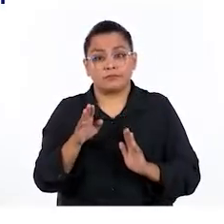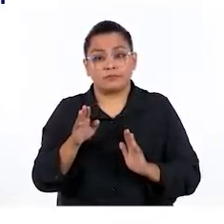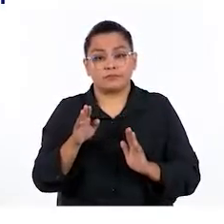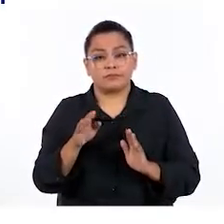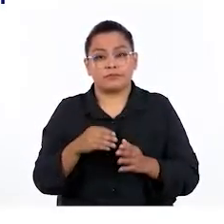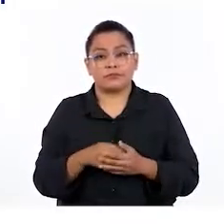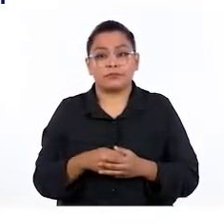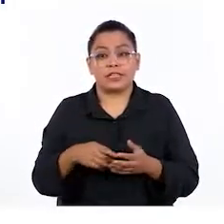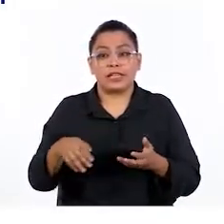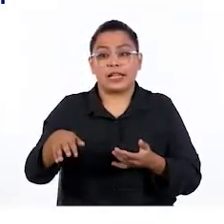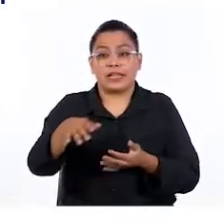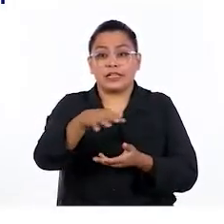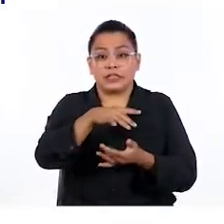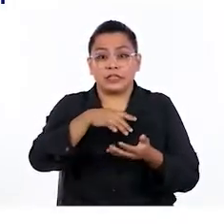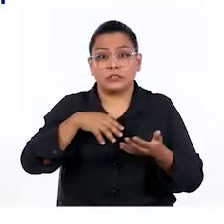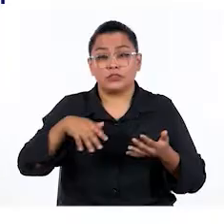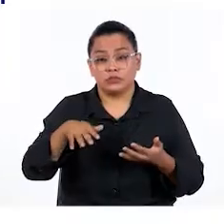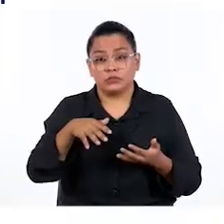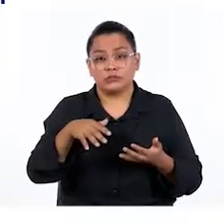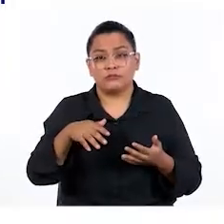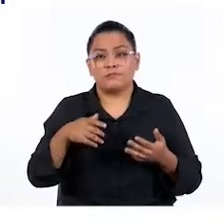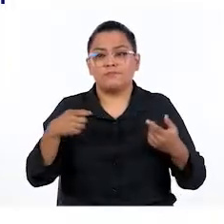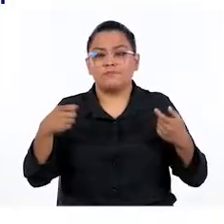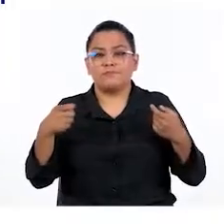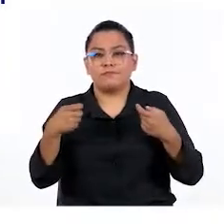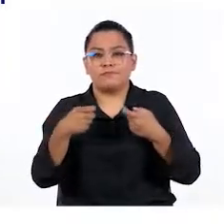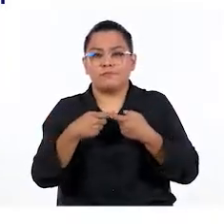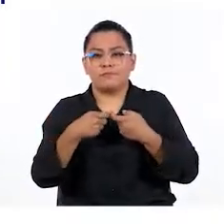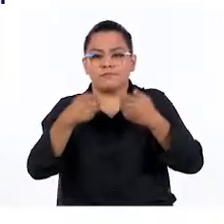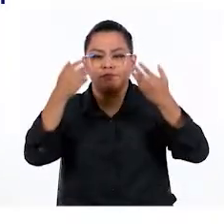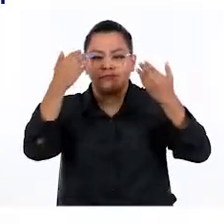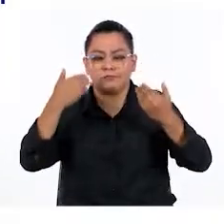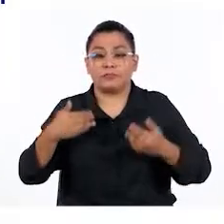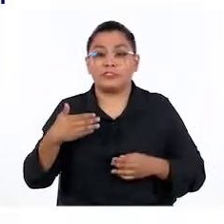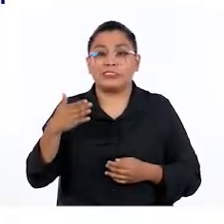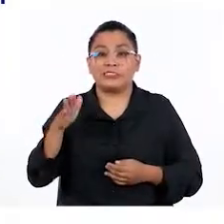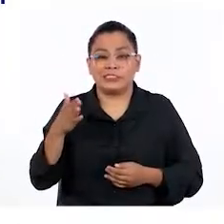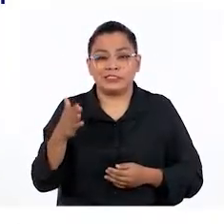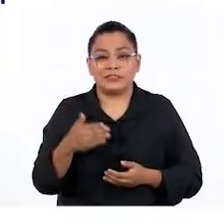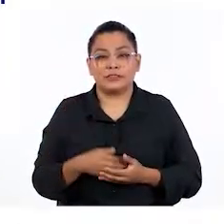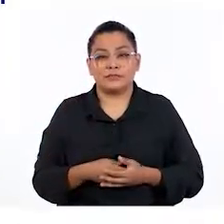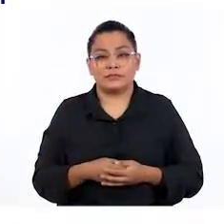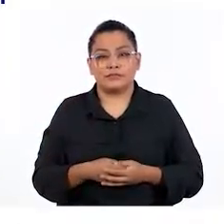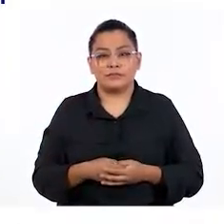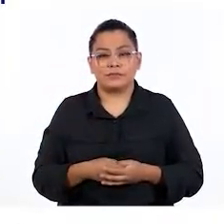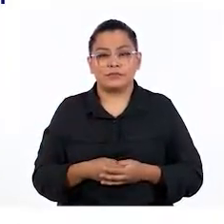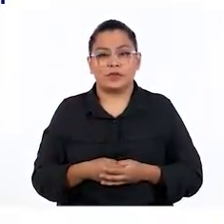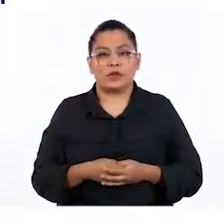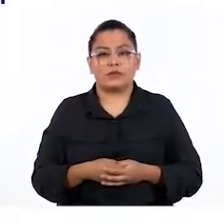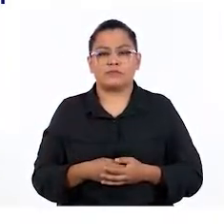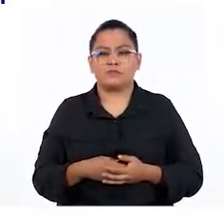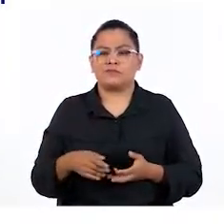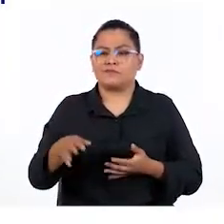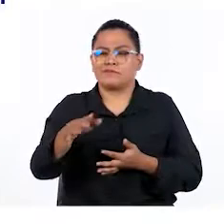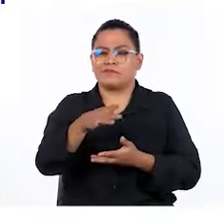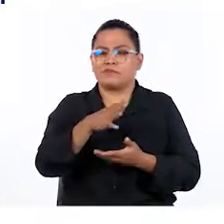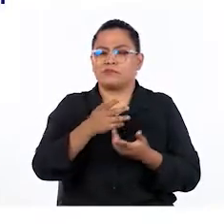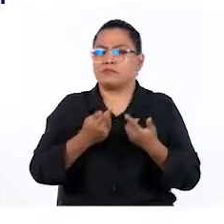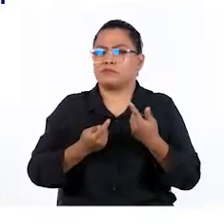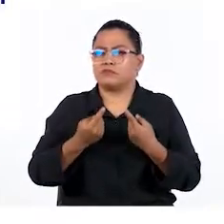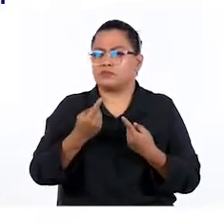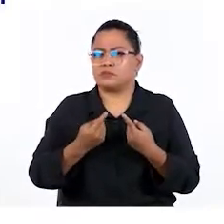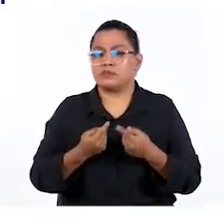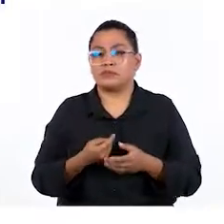la naturaleza de la energía biológicamente útil. ¿Qué naturaleza tendrá esta energía biológicamente